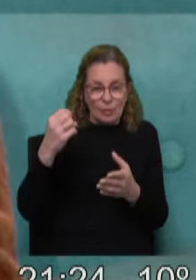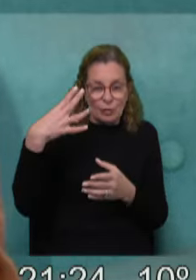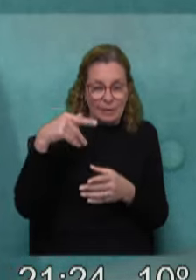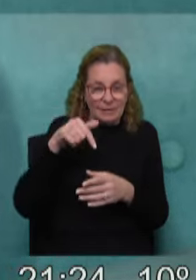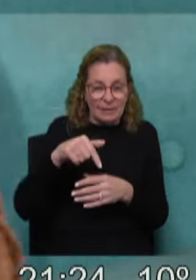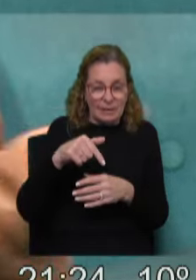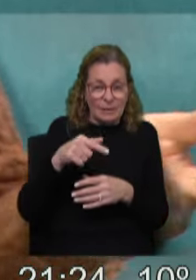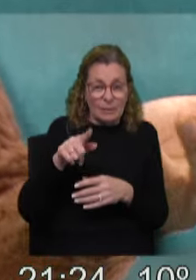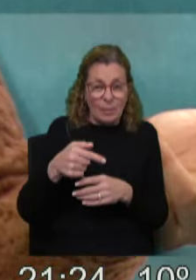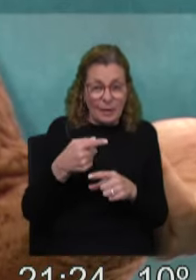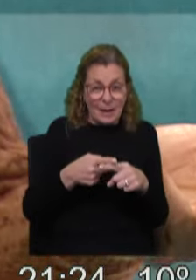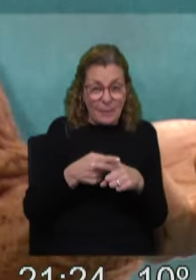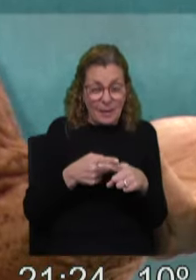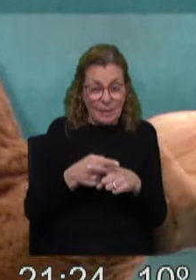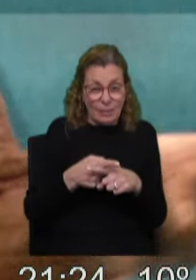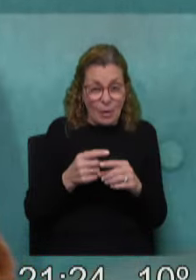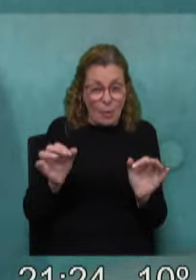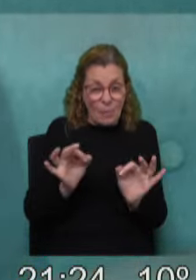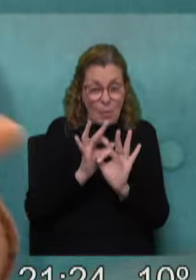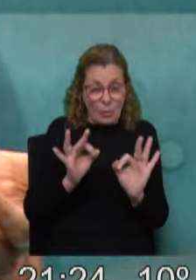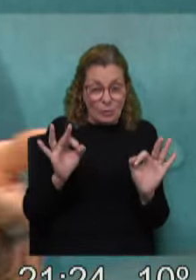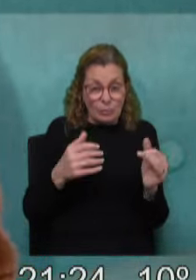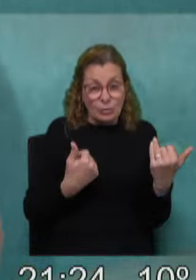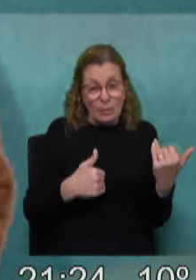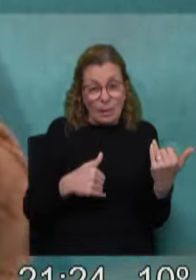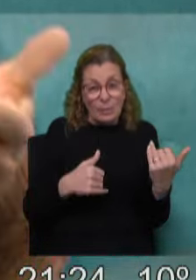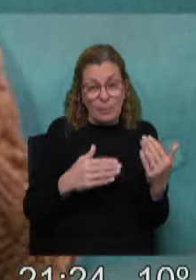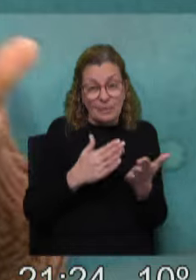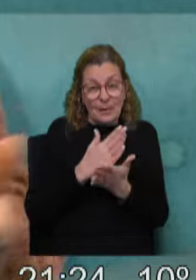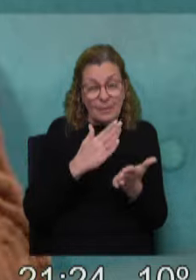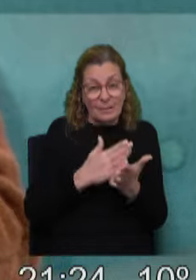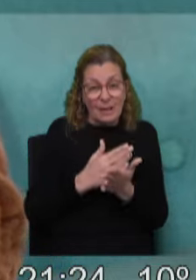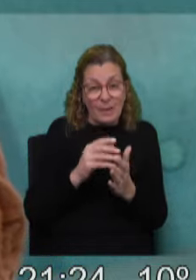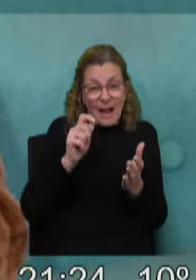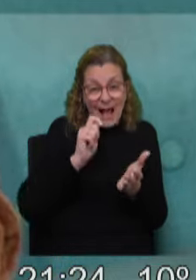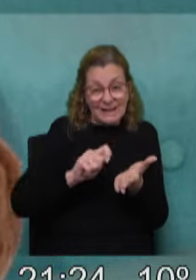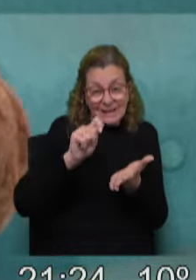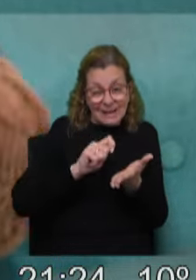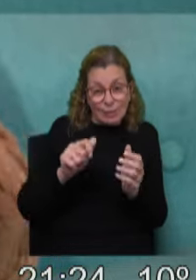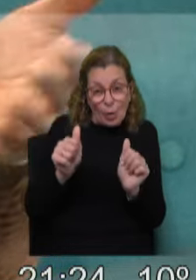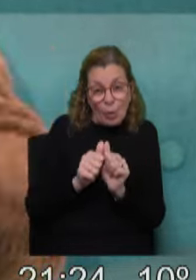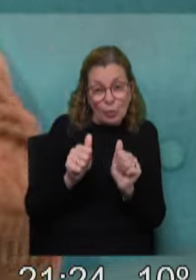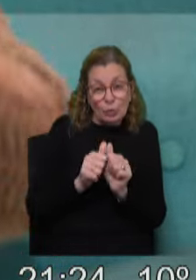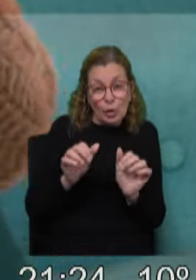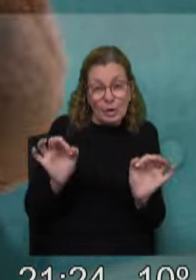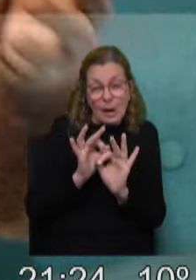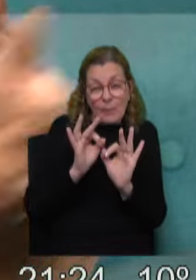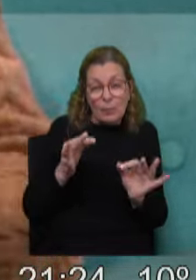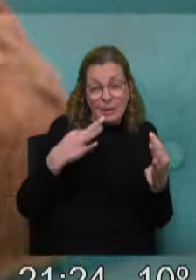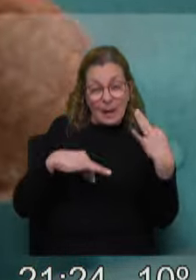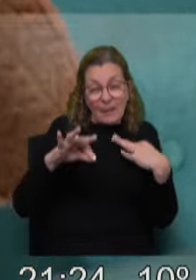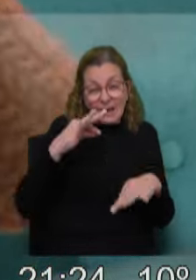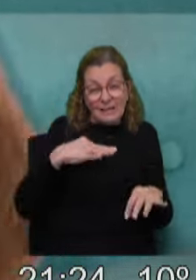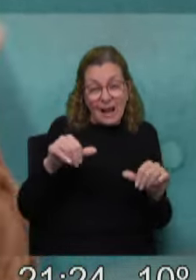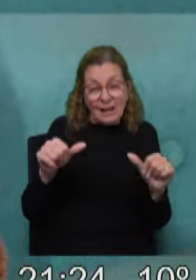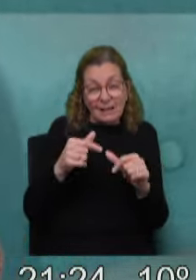ahora. Pero después, entre medio, sigo siendo músico. Sigo tocando sin parar, componiendo, grabando con alguien, haciendo una música para teatro,